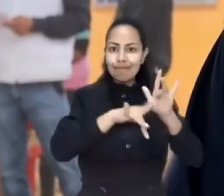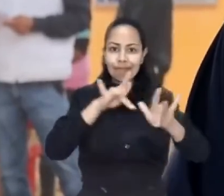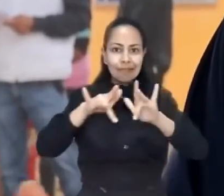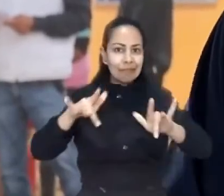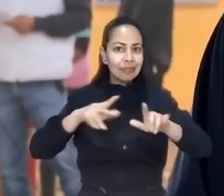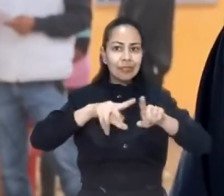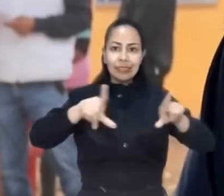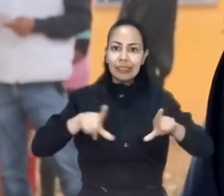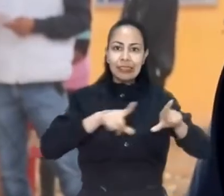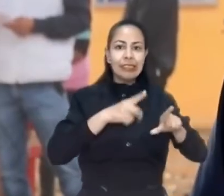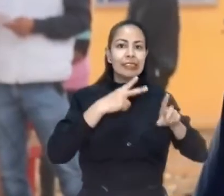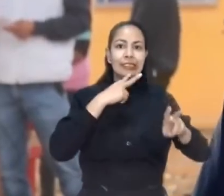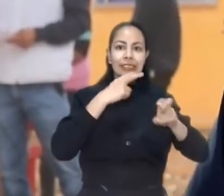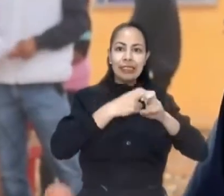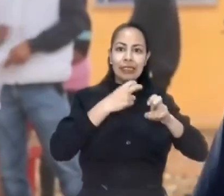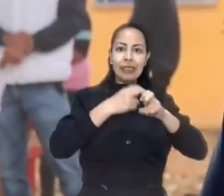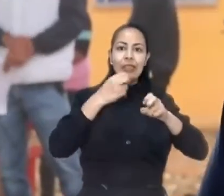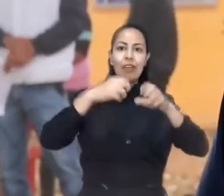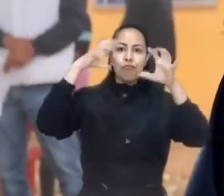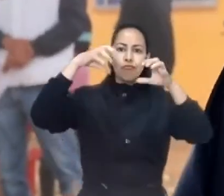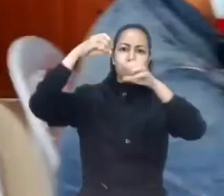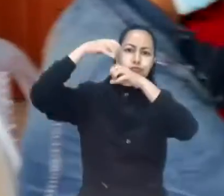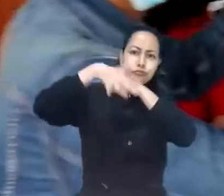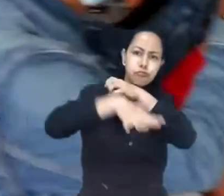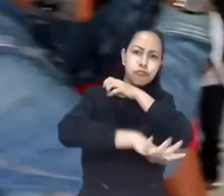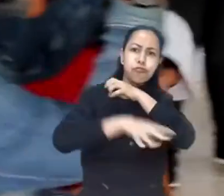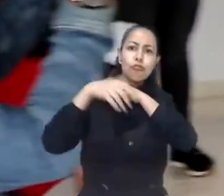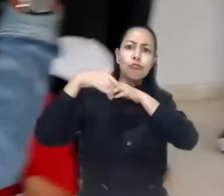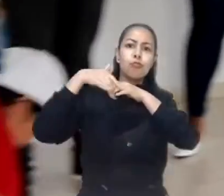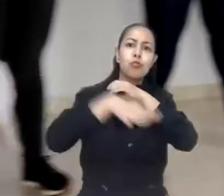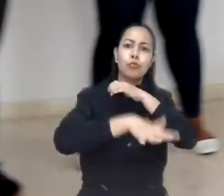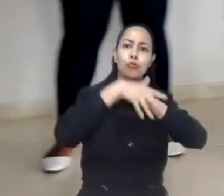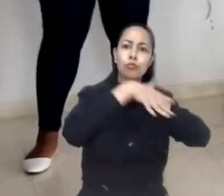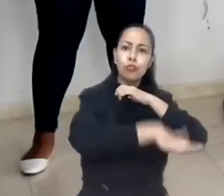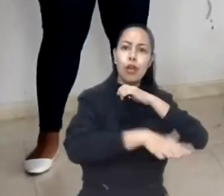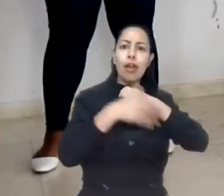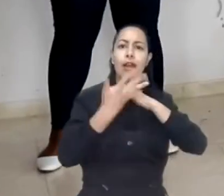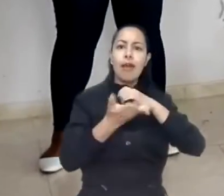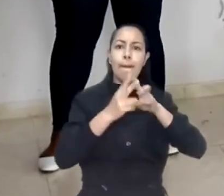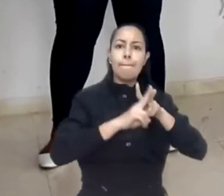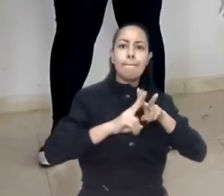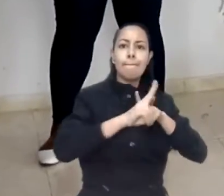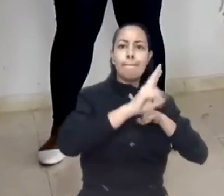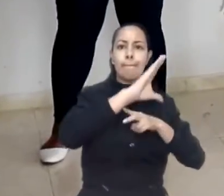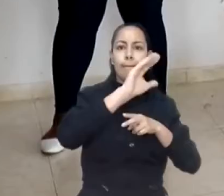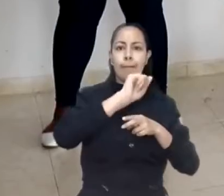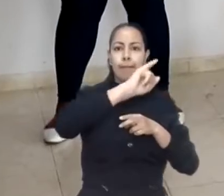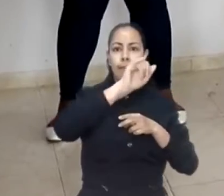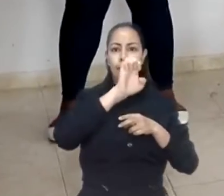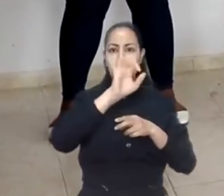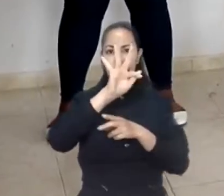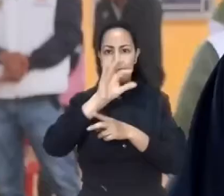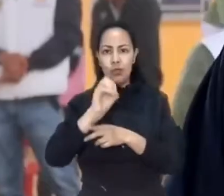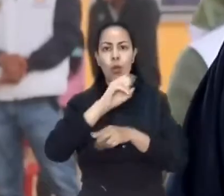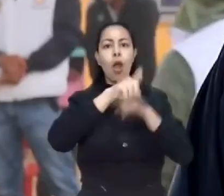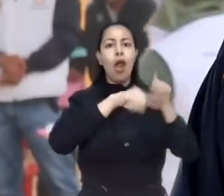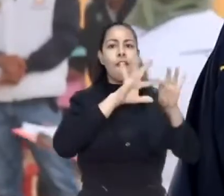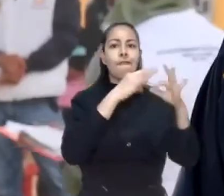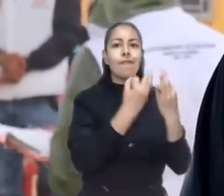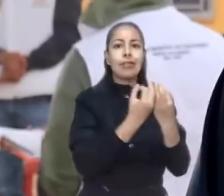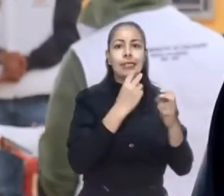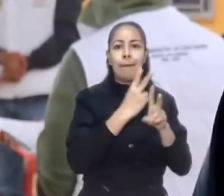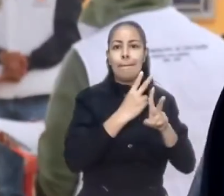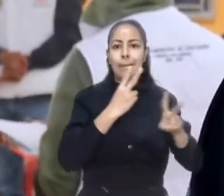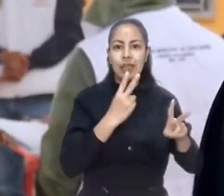unos puntos críticos de unos deslizamientos, de unos movimientos en masa aquí en la vereda El Cajeto, donde hay unas familias